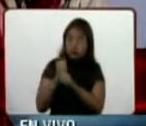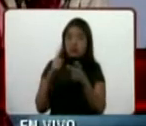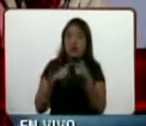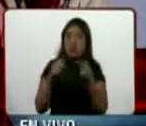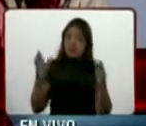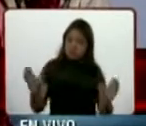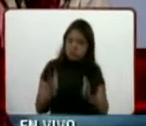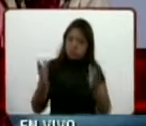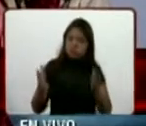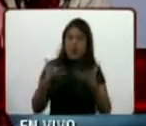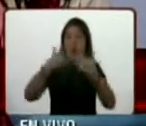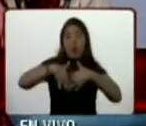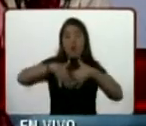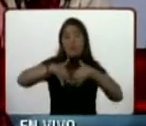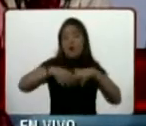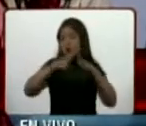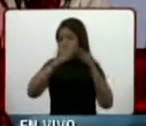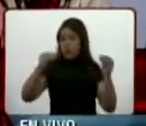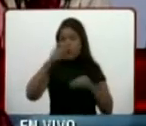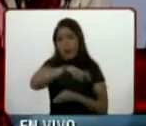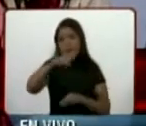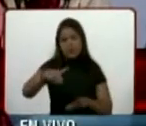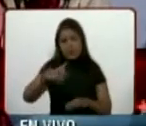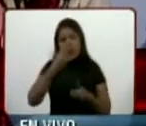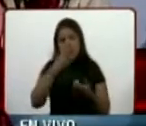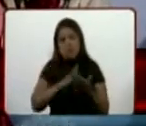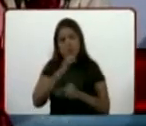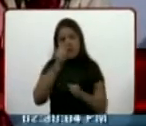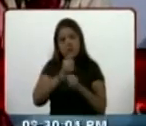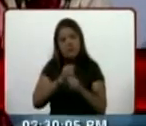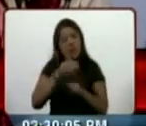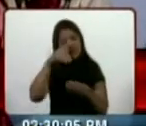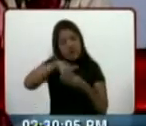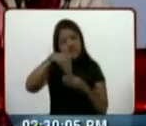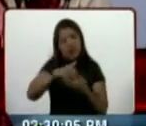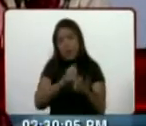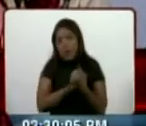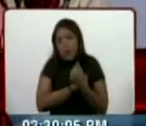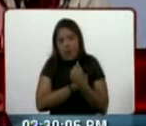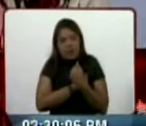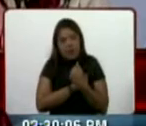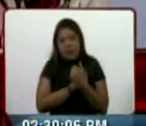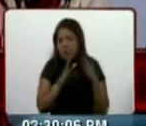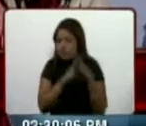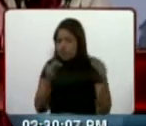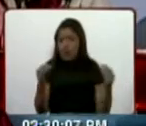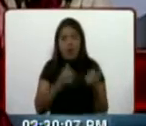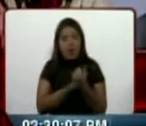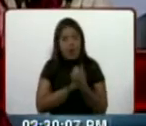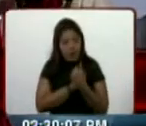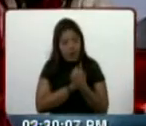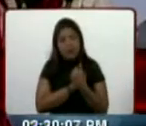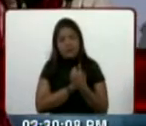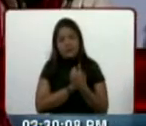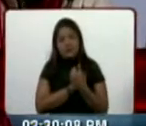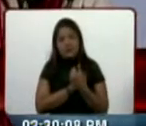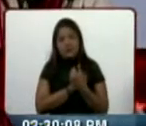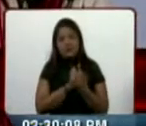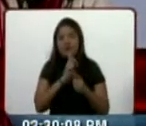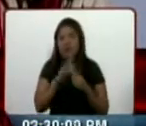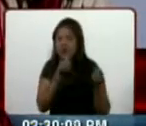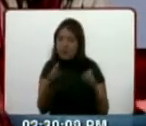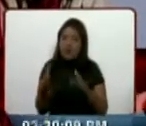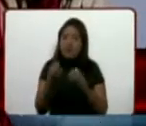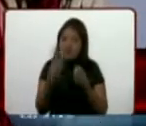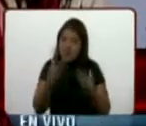emprendedores, empresarios, a toda la gente decente de este país, a todos, a votar con amor. Todo lo que se hace con amor se retribuye bien para la